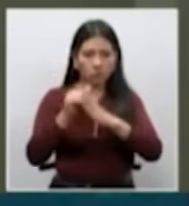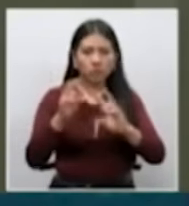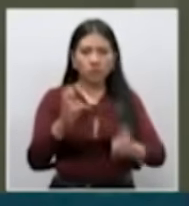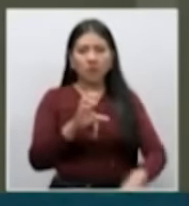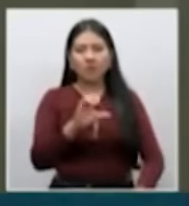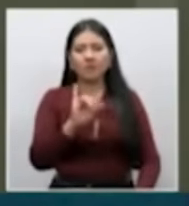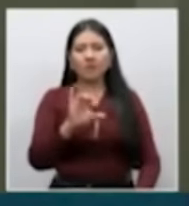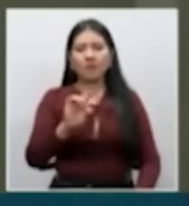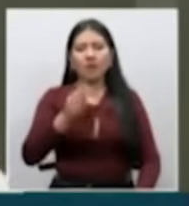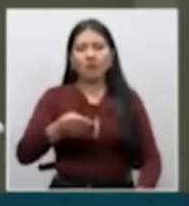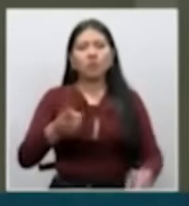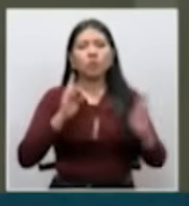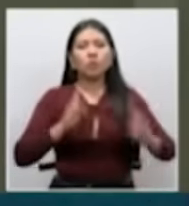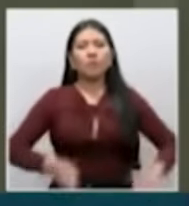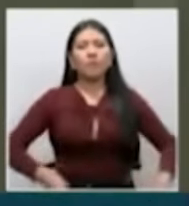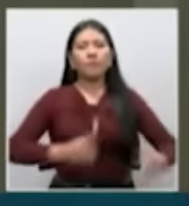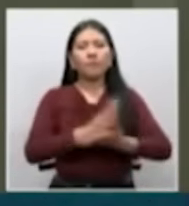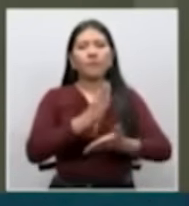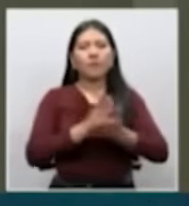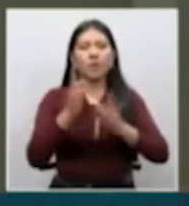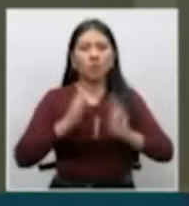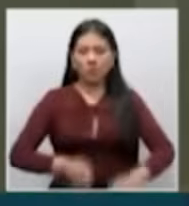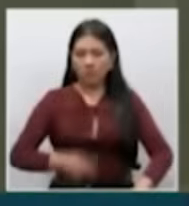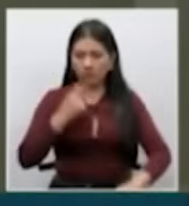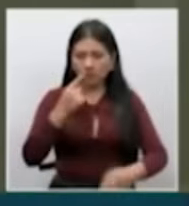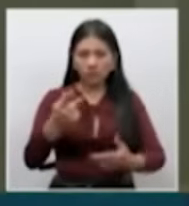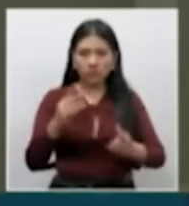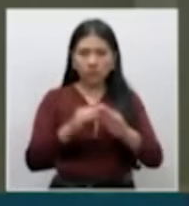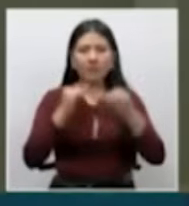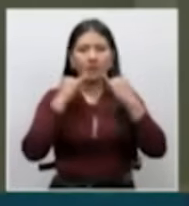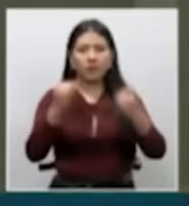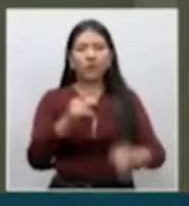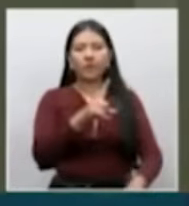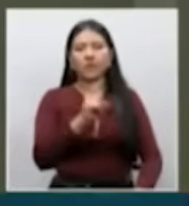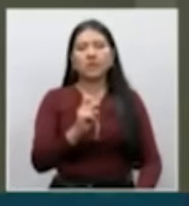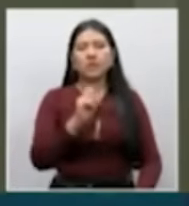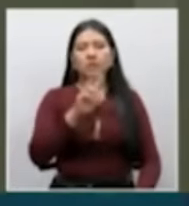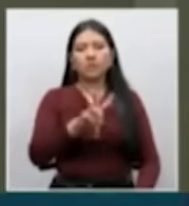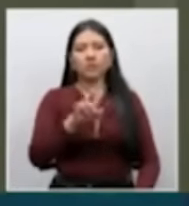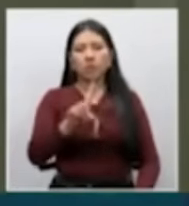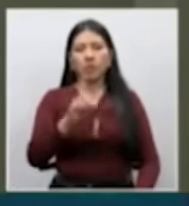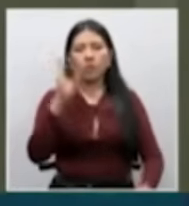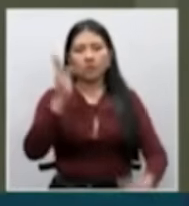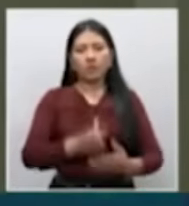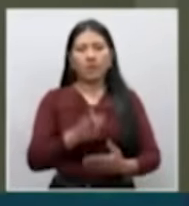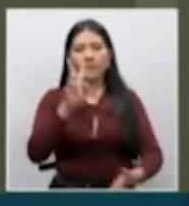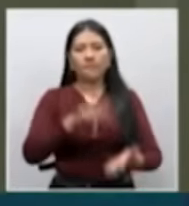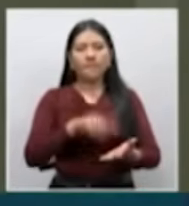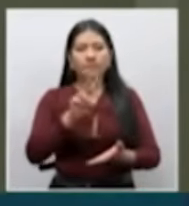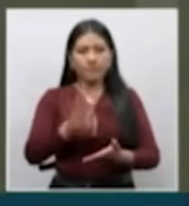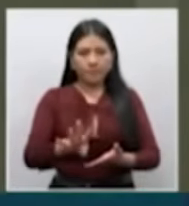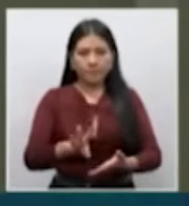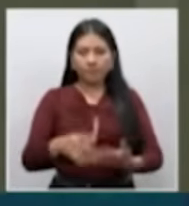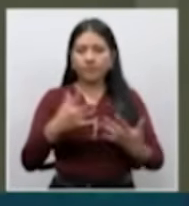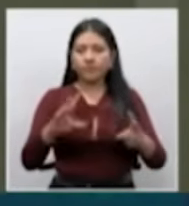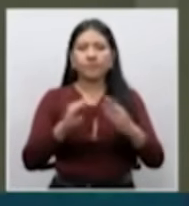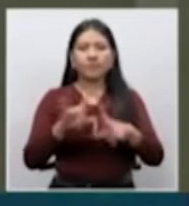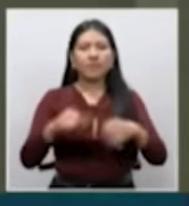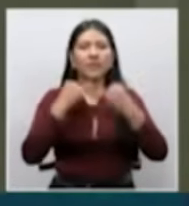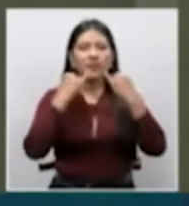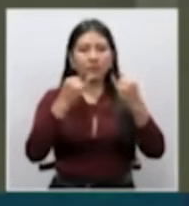de Derechos Humanos mediante este informe el número 121 quebrado 2024 un informe de